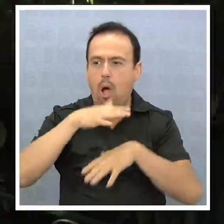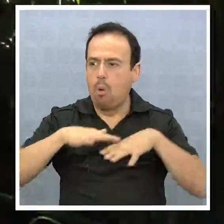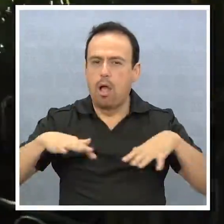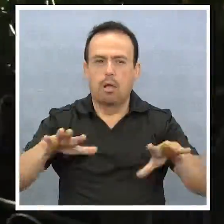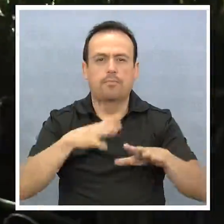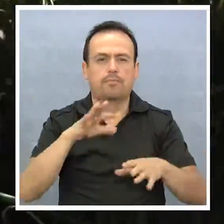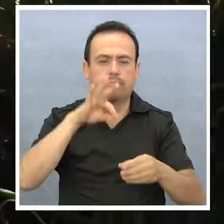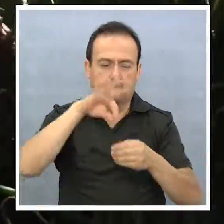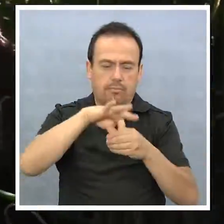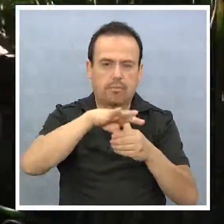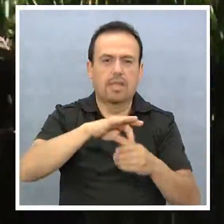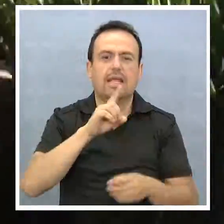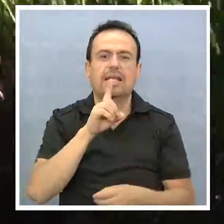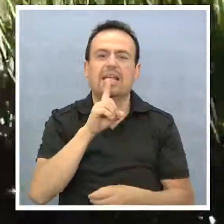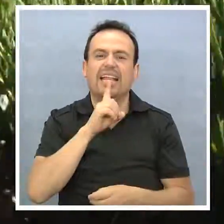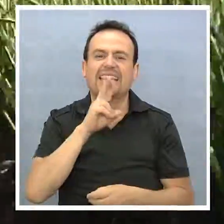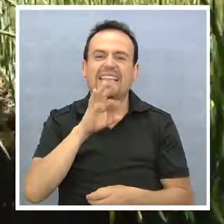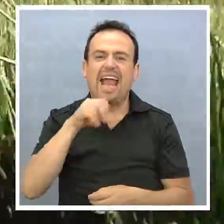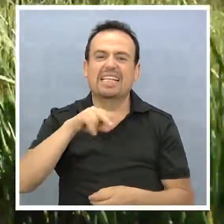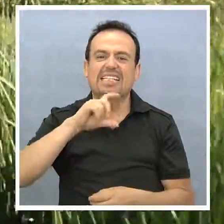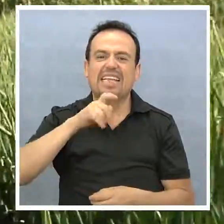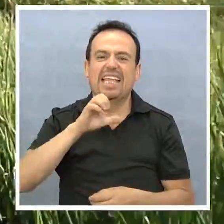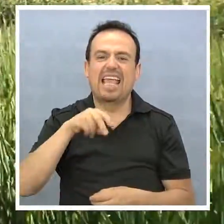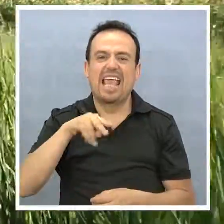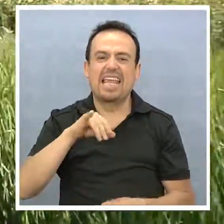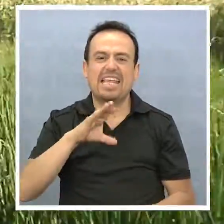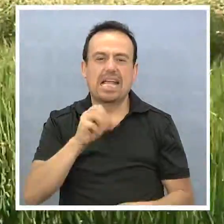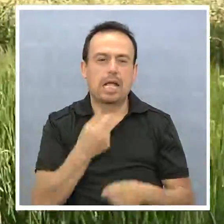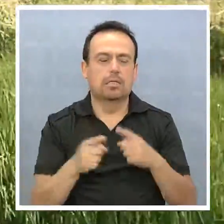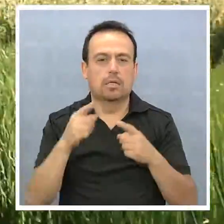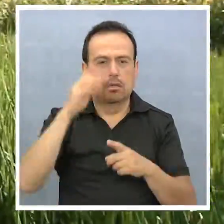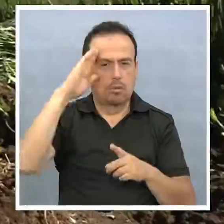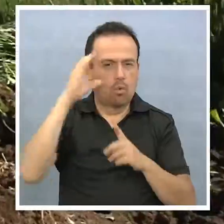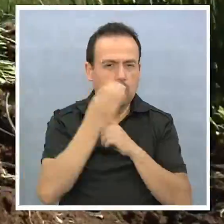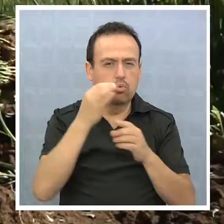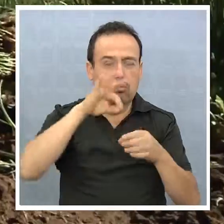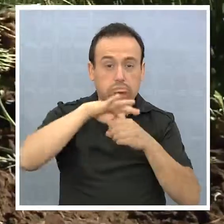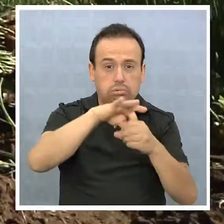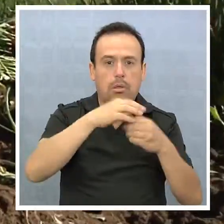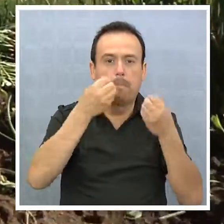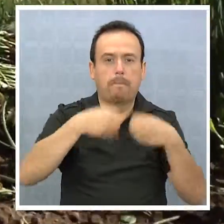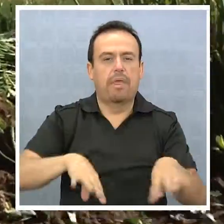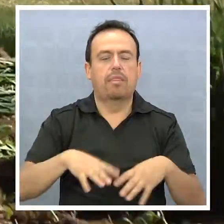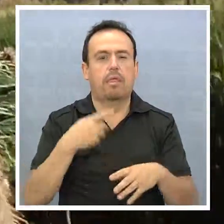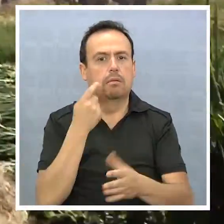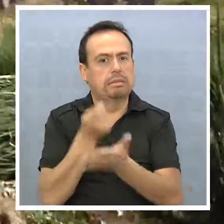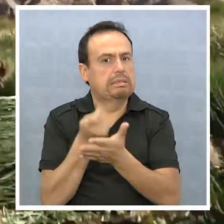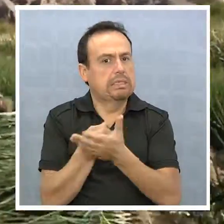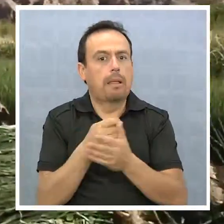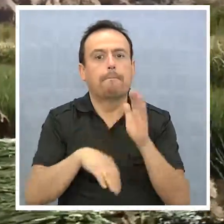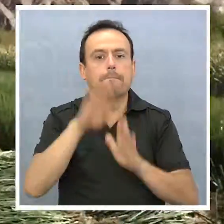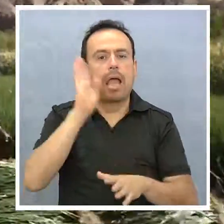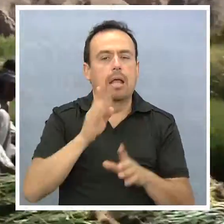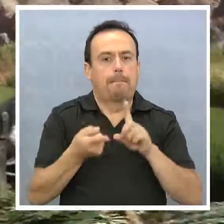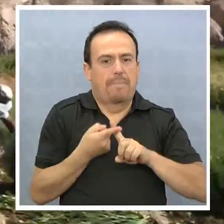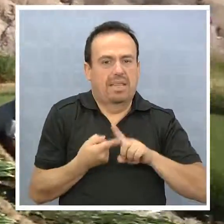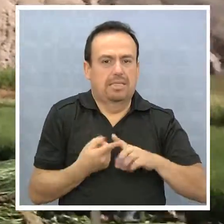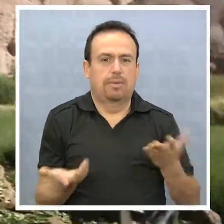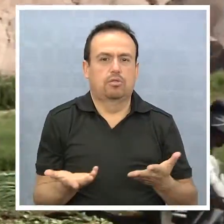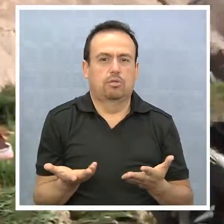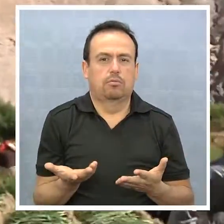del agua las semillas transgénicas y la muerte de la agricultura regional y sobre todo exigir mayor